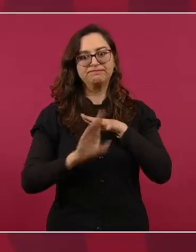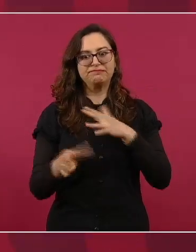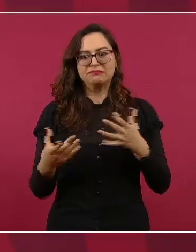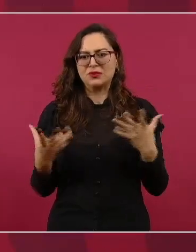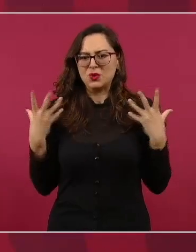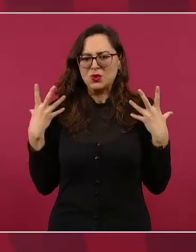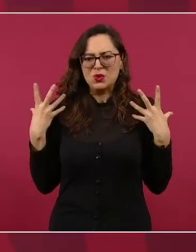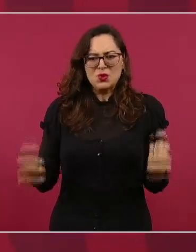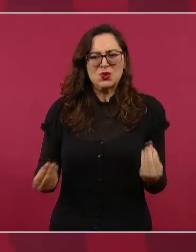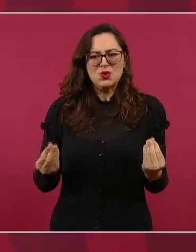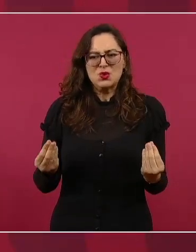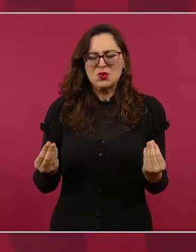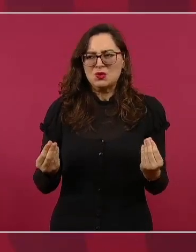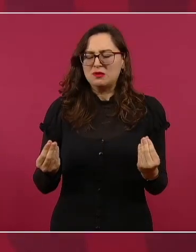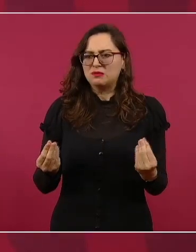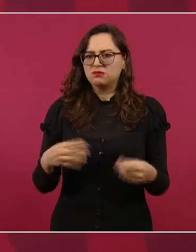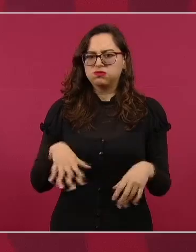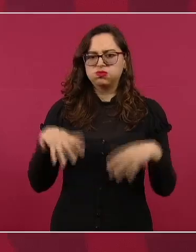que